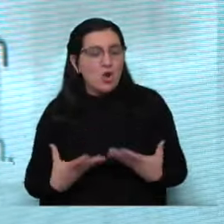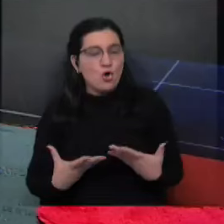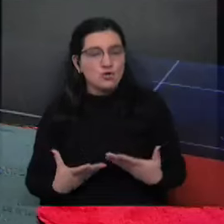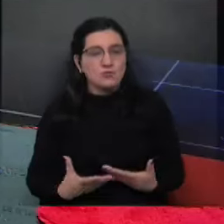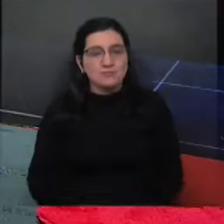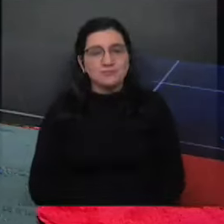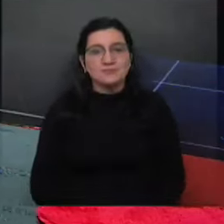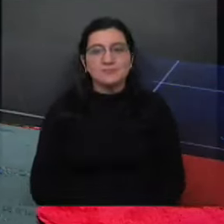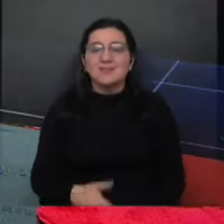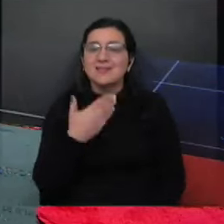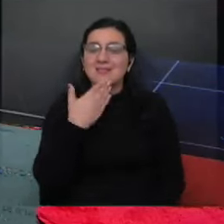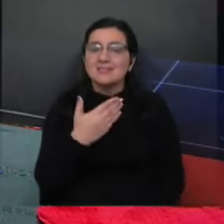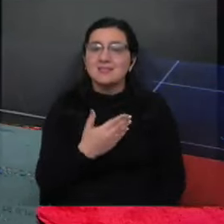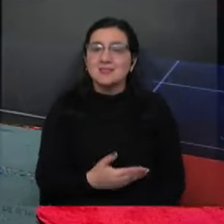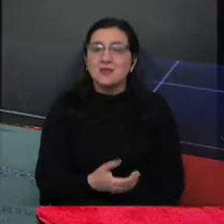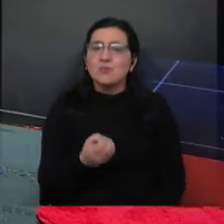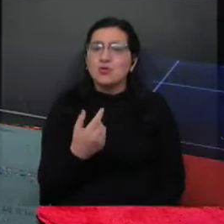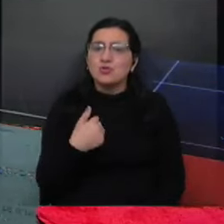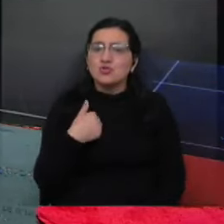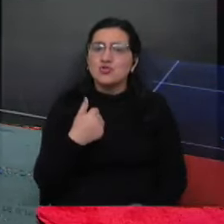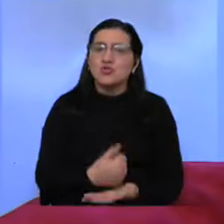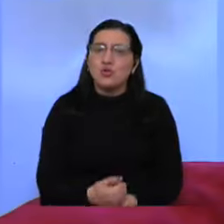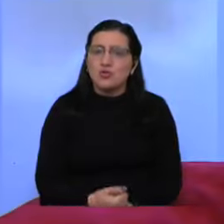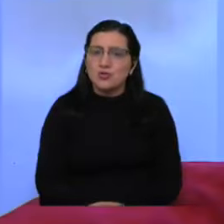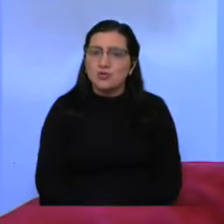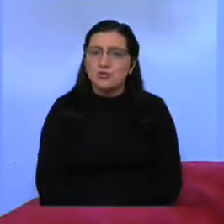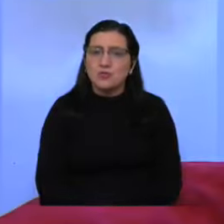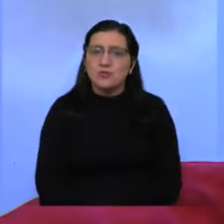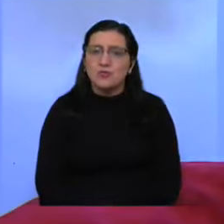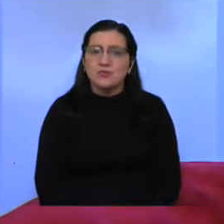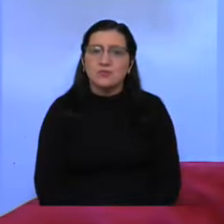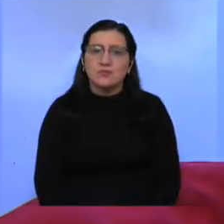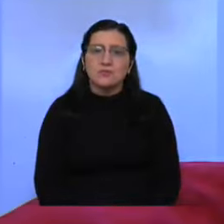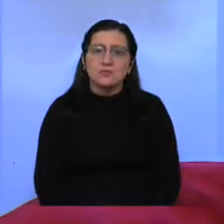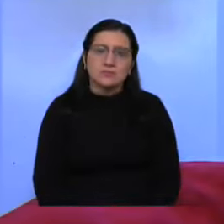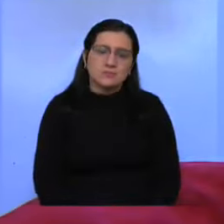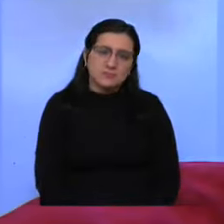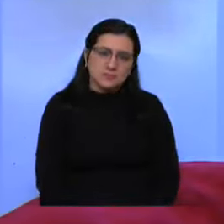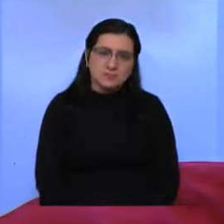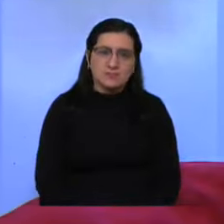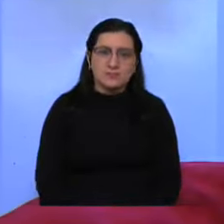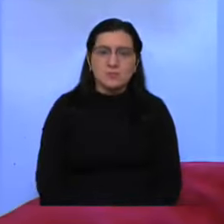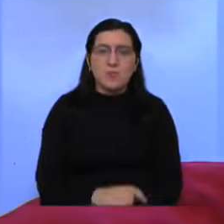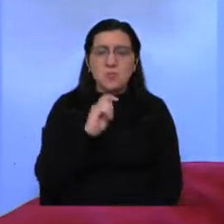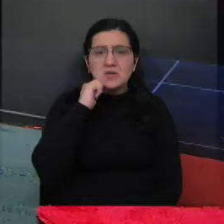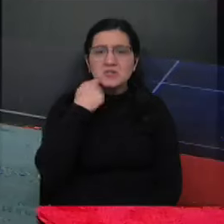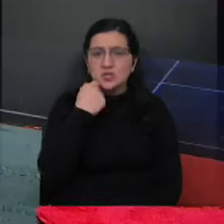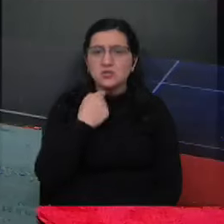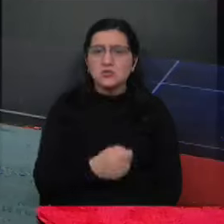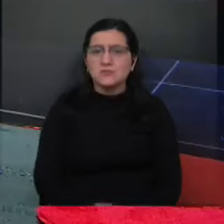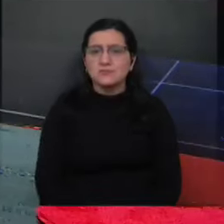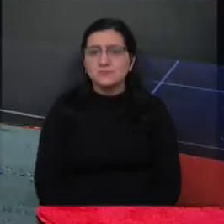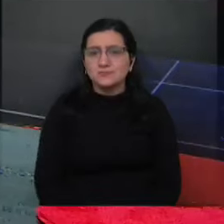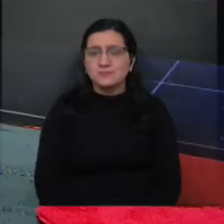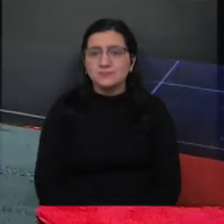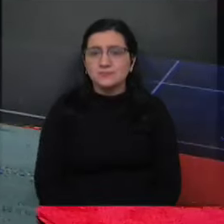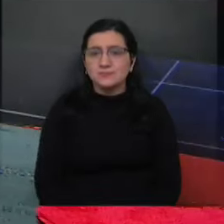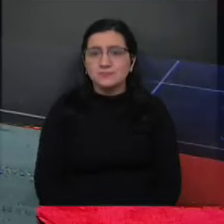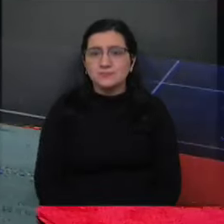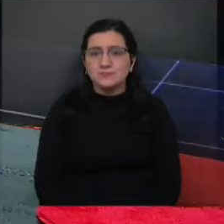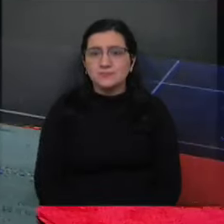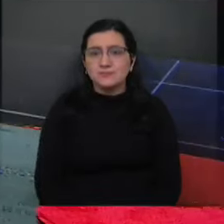abrazo y por í estoyo de valor y coherencia muy precioso eso ahito ahí